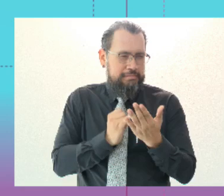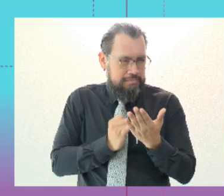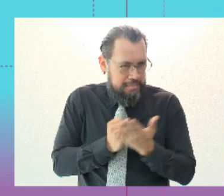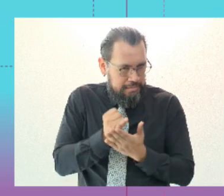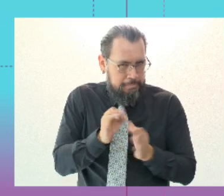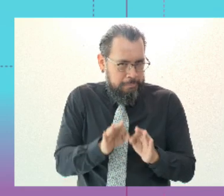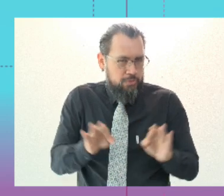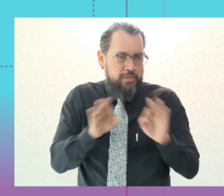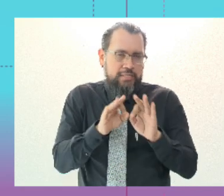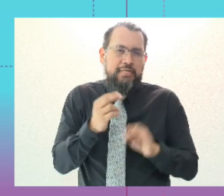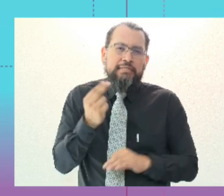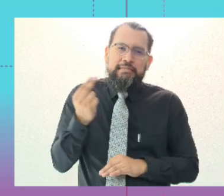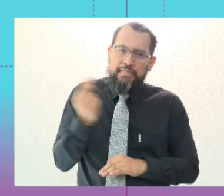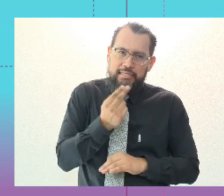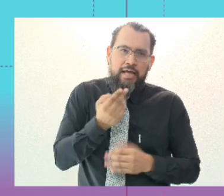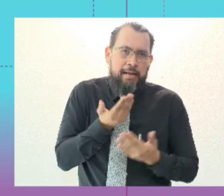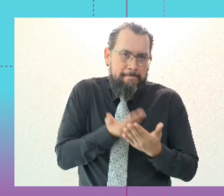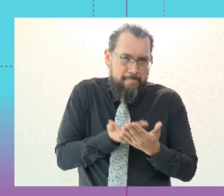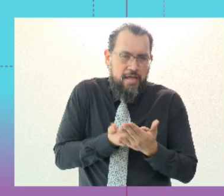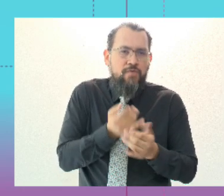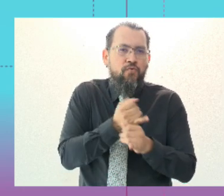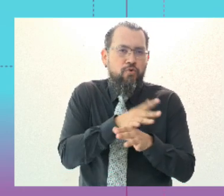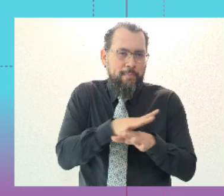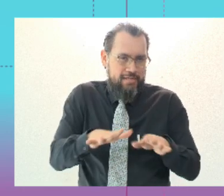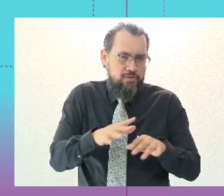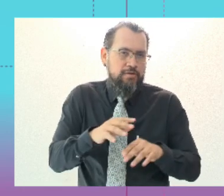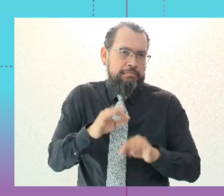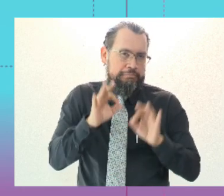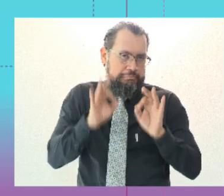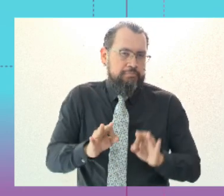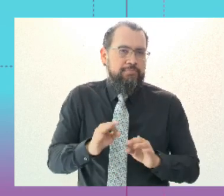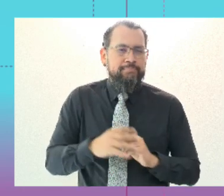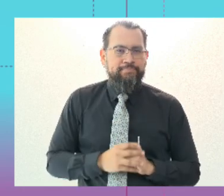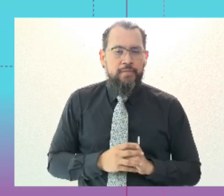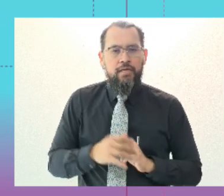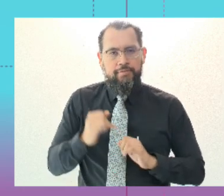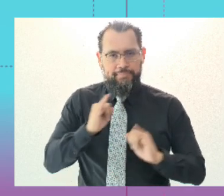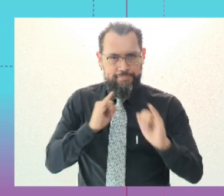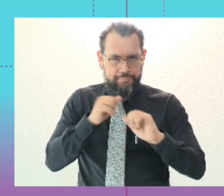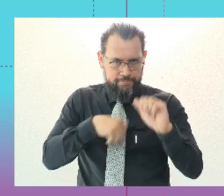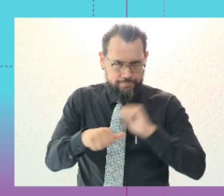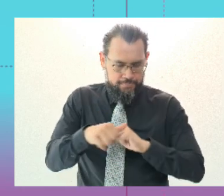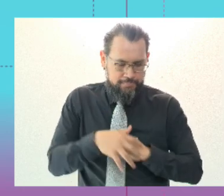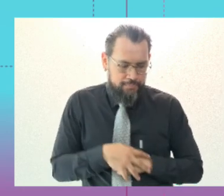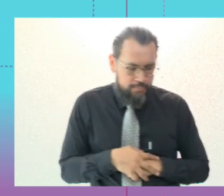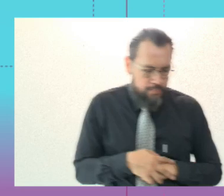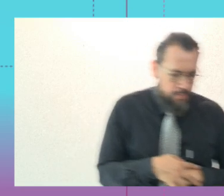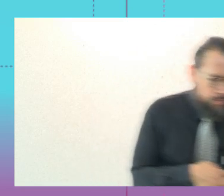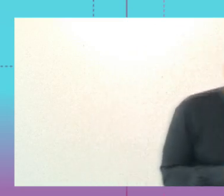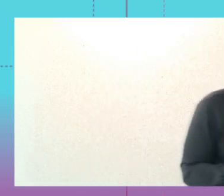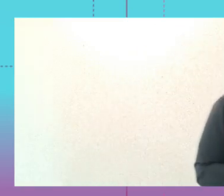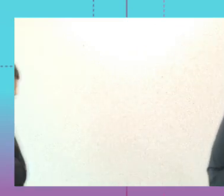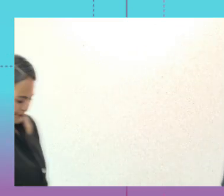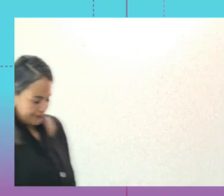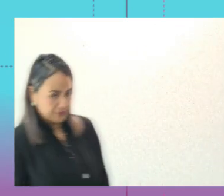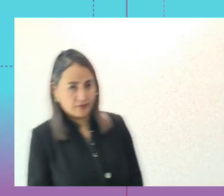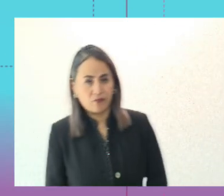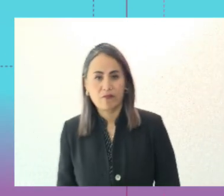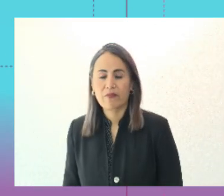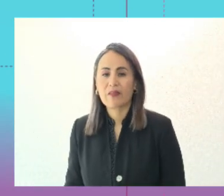con información veraz. Y es aquí en donde entra la Ley General de Archivos. La Ley General de Archivos pues